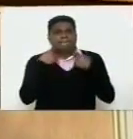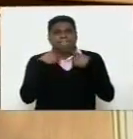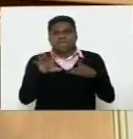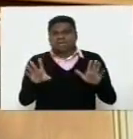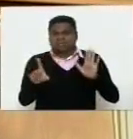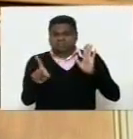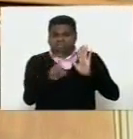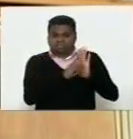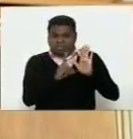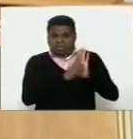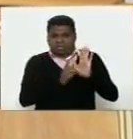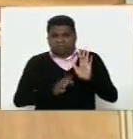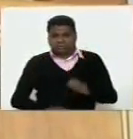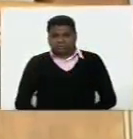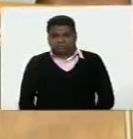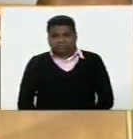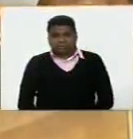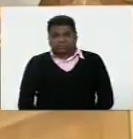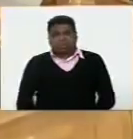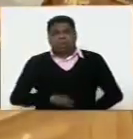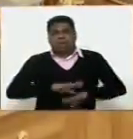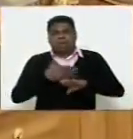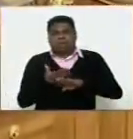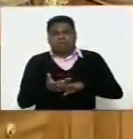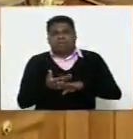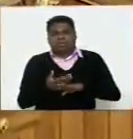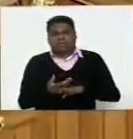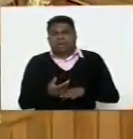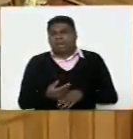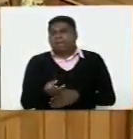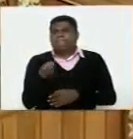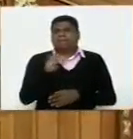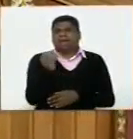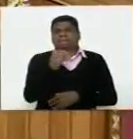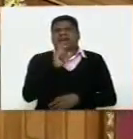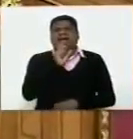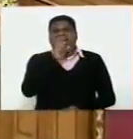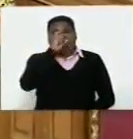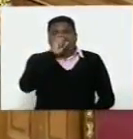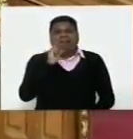derechos. Porque se está aumentando la edad de las pensiones.